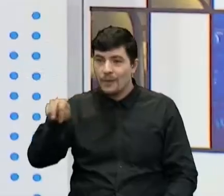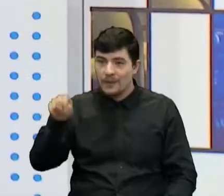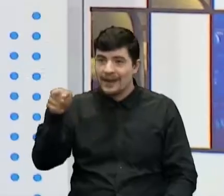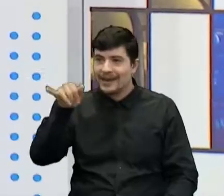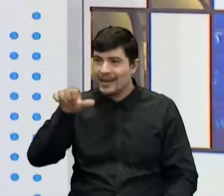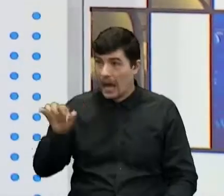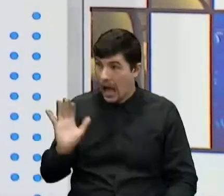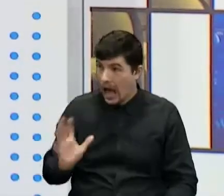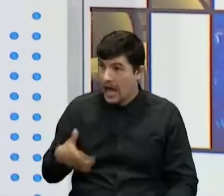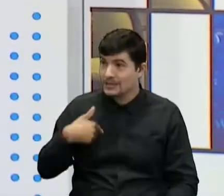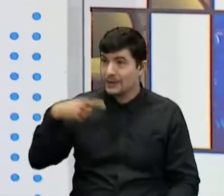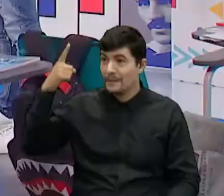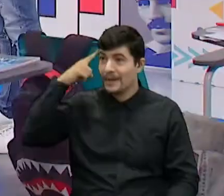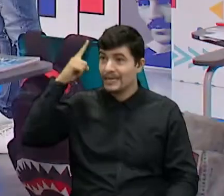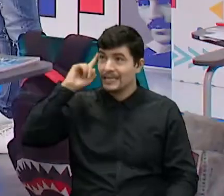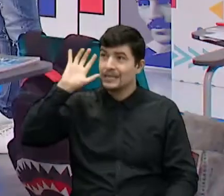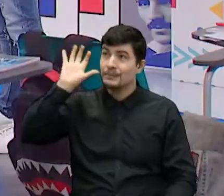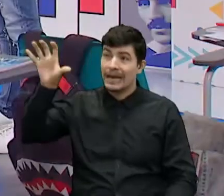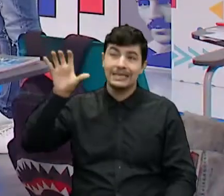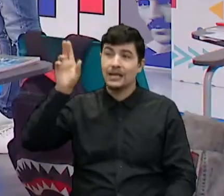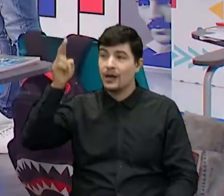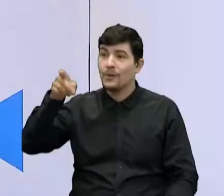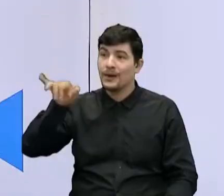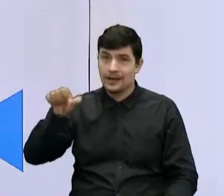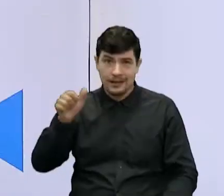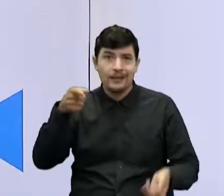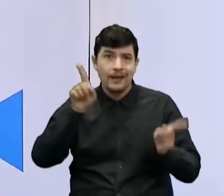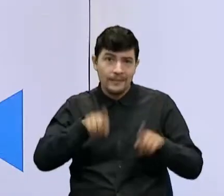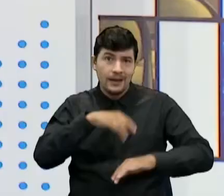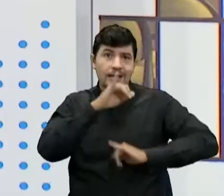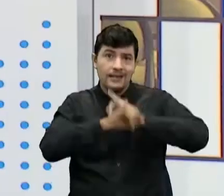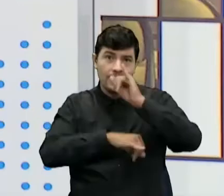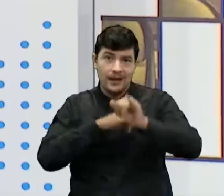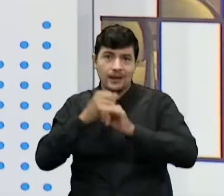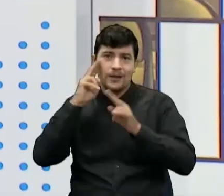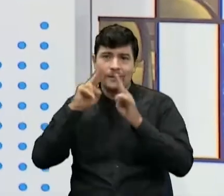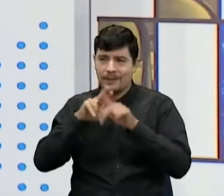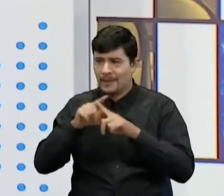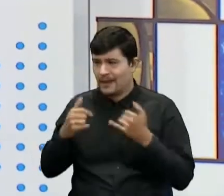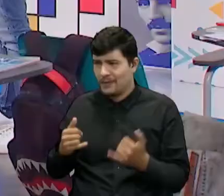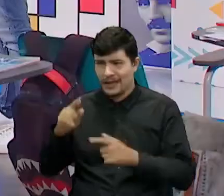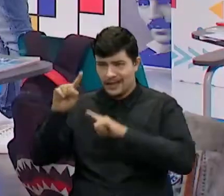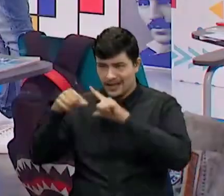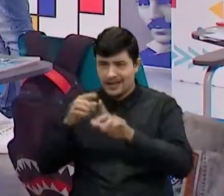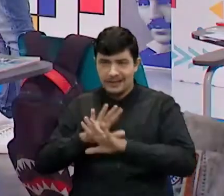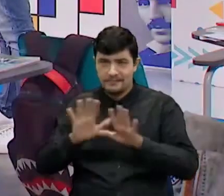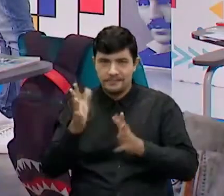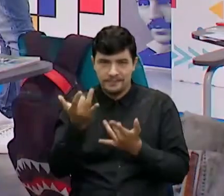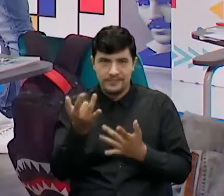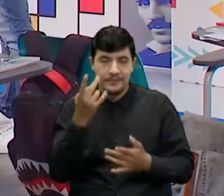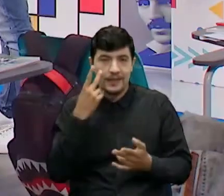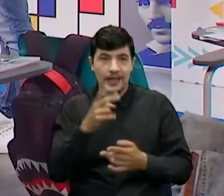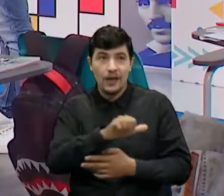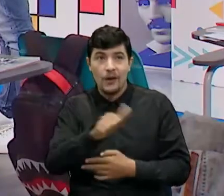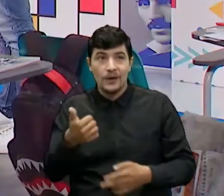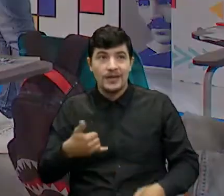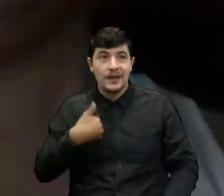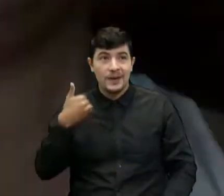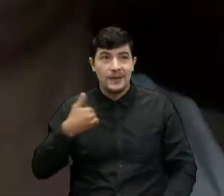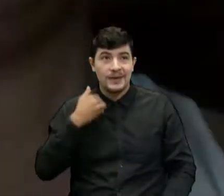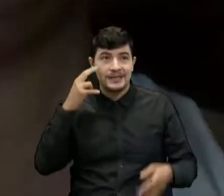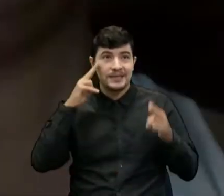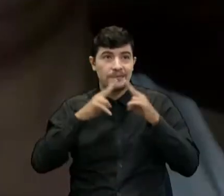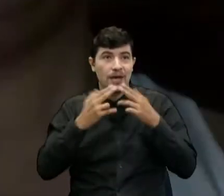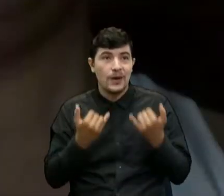Que estábamos También nos veían Desde Hungría No, sí Pero sí nos ven Por allá a otros países Pero no Espere, espere Continuemos con otro joven Que está